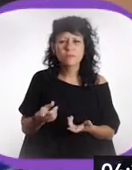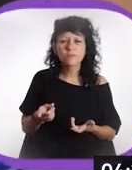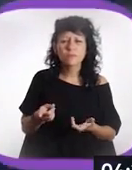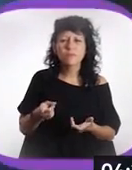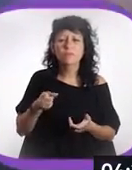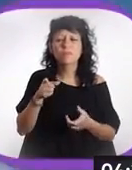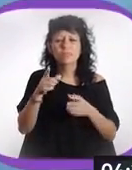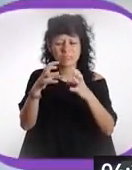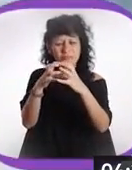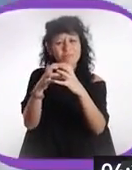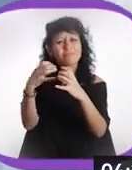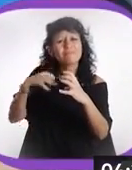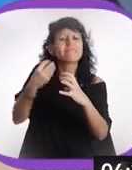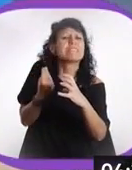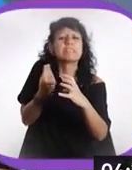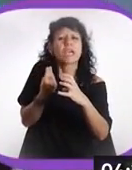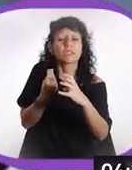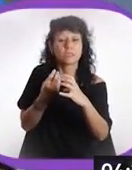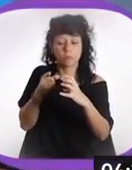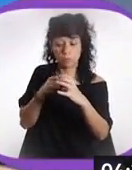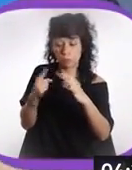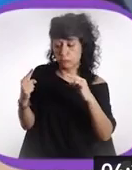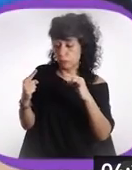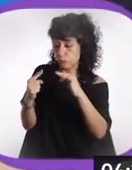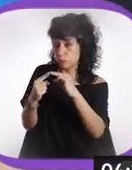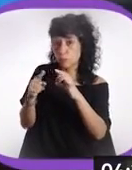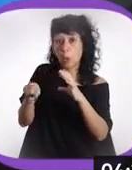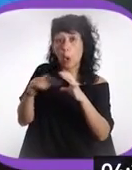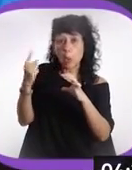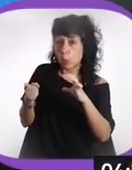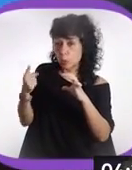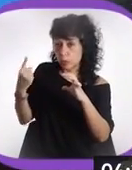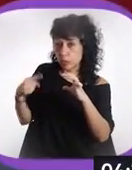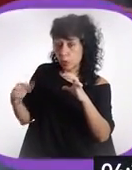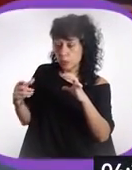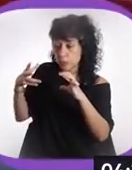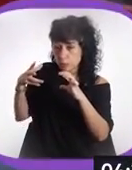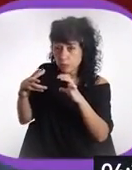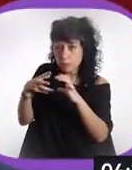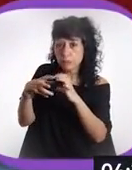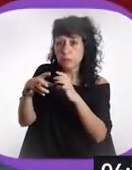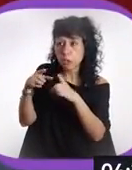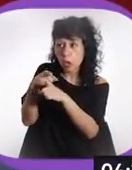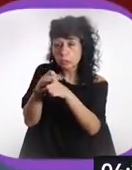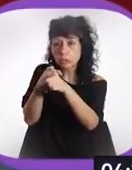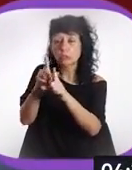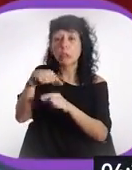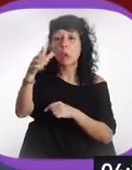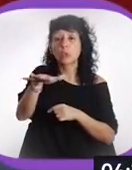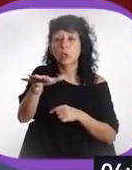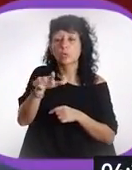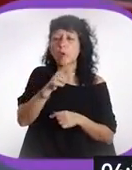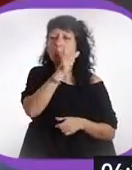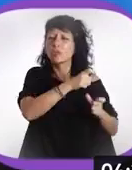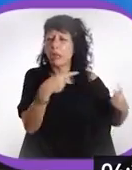Ese disco de datos. Se sincroniza con un torbellino portal para llevarnos a la zona de batalla correcta. ¿Qué hay de nuestros enemigos? ¿También tendrán acceso a la